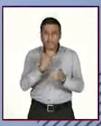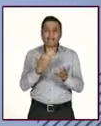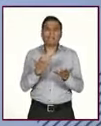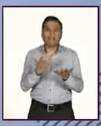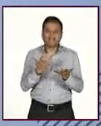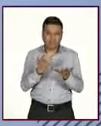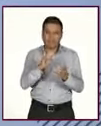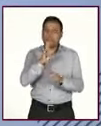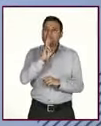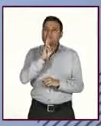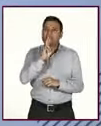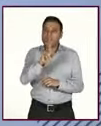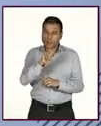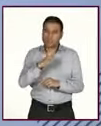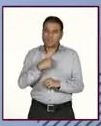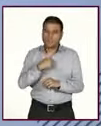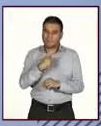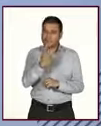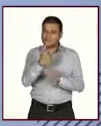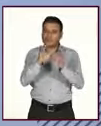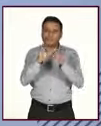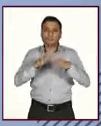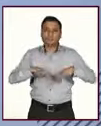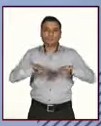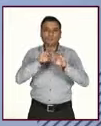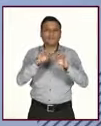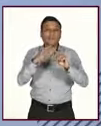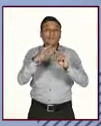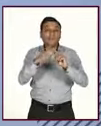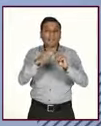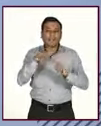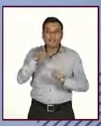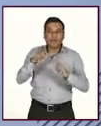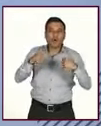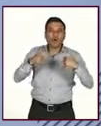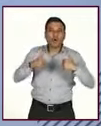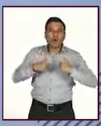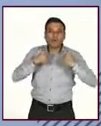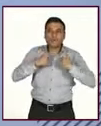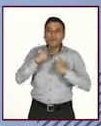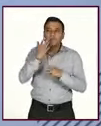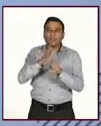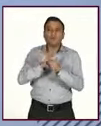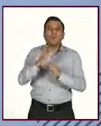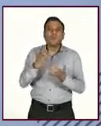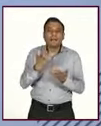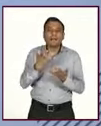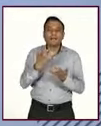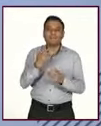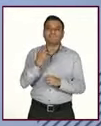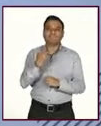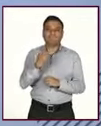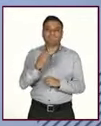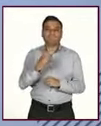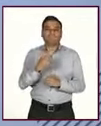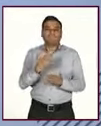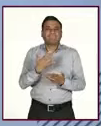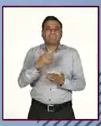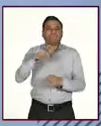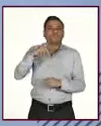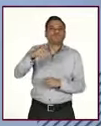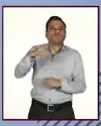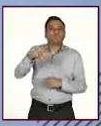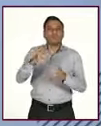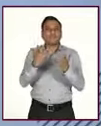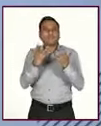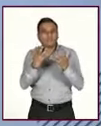que, insisto, poner en el centro de la discusión a las juventudes, qué es lo que quieren y qué es lo que quieren sentir, ¿no? Cuáles son sus